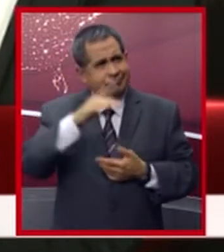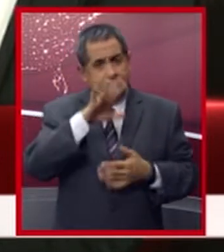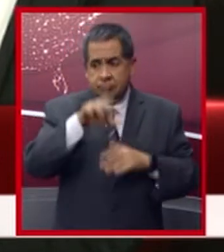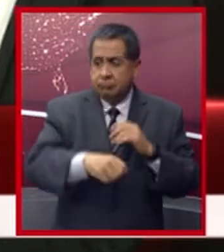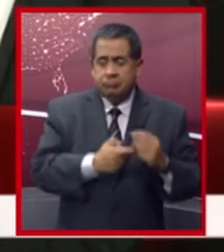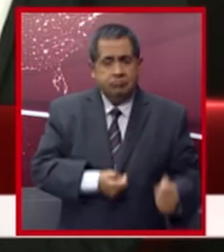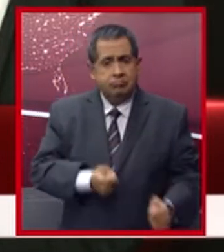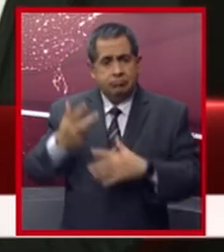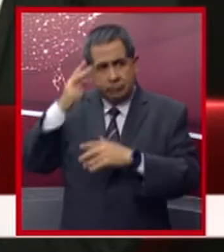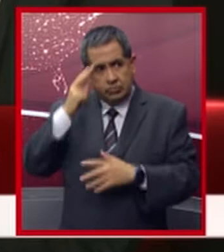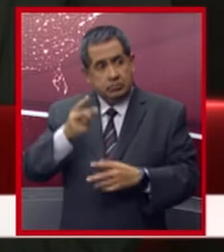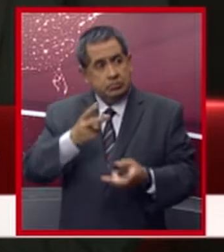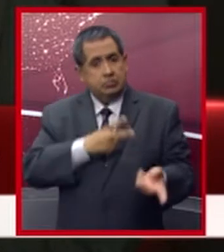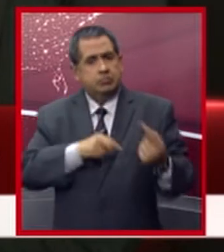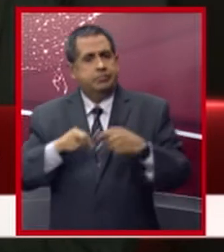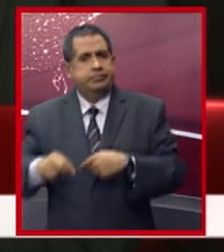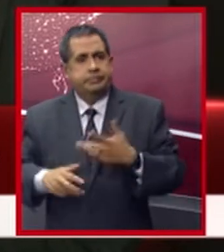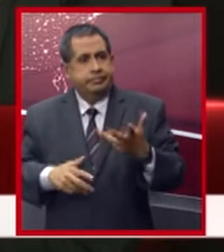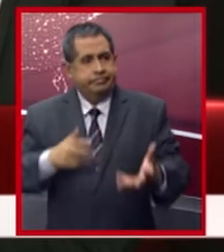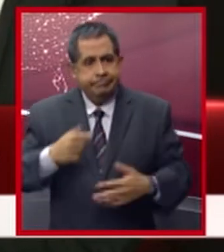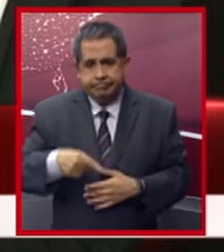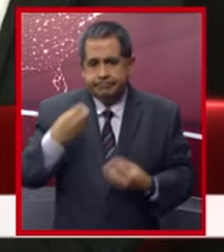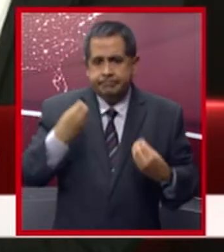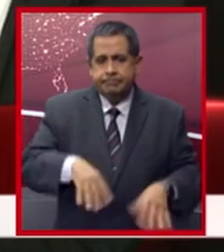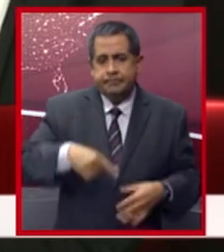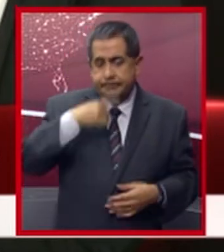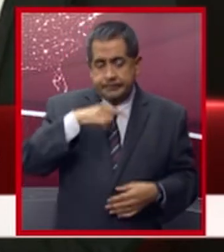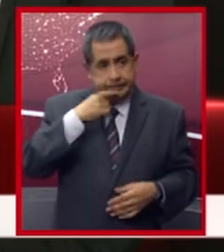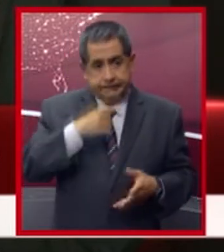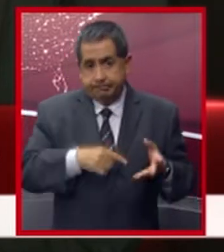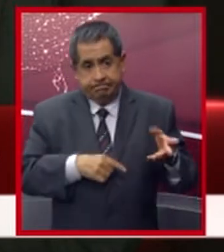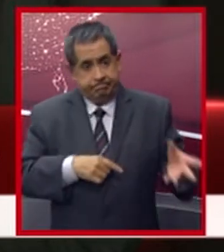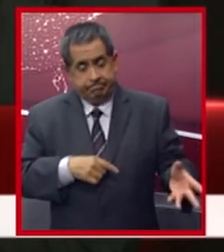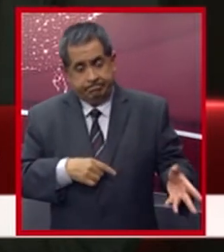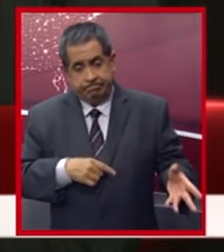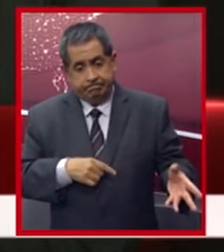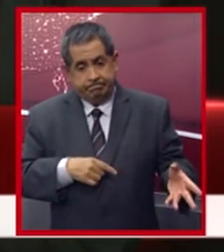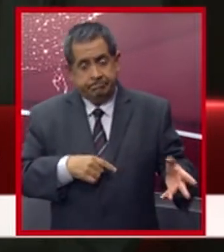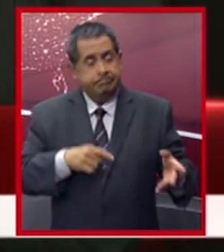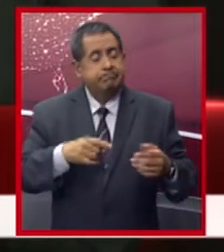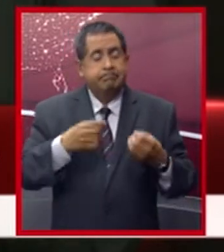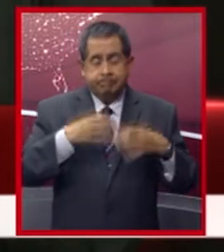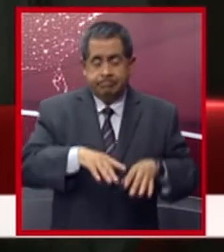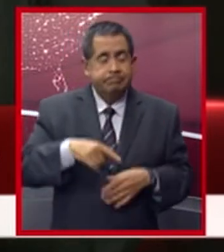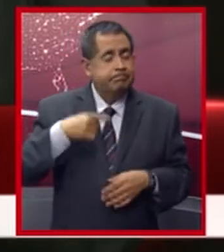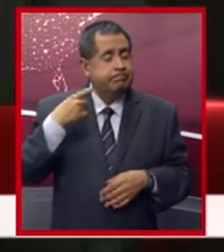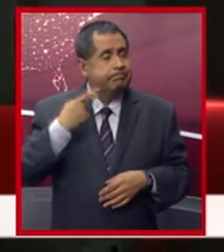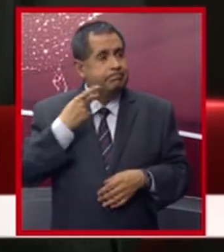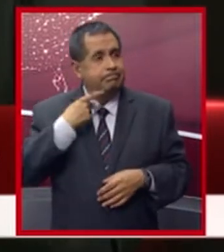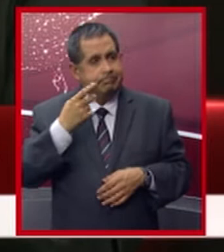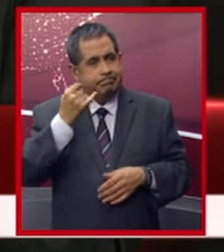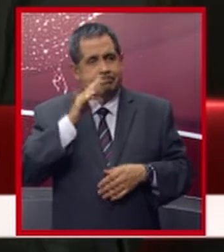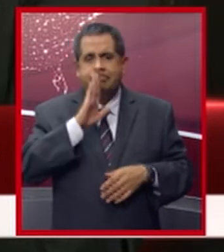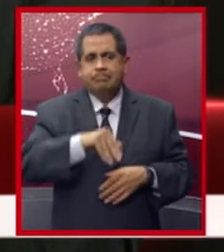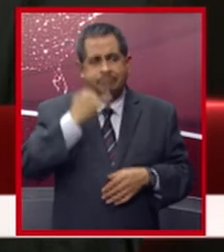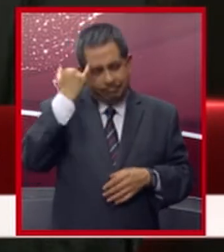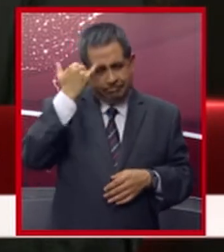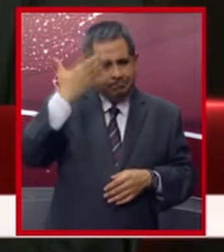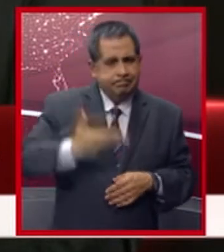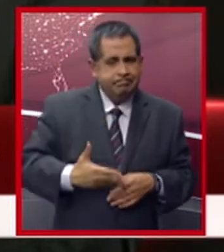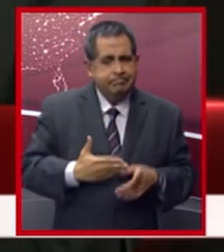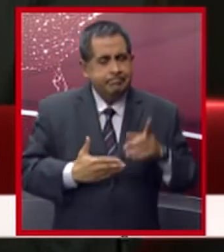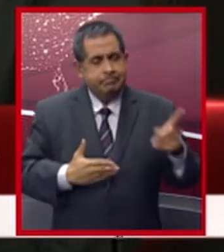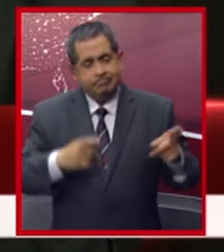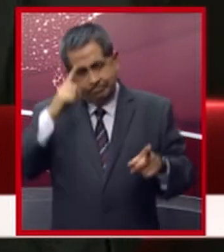México le va a significar un costo no solo político, sino social